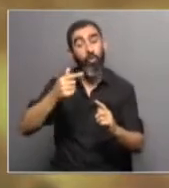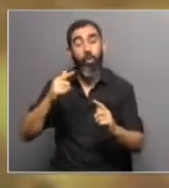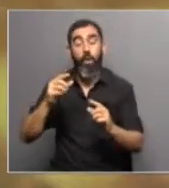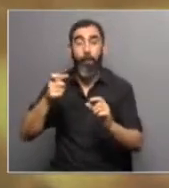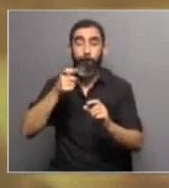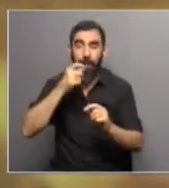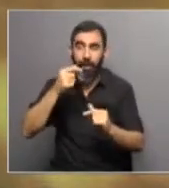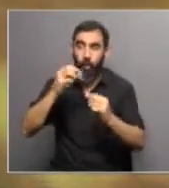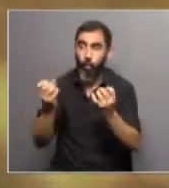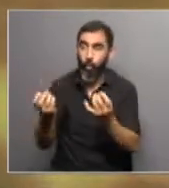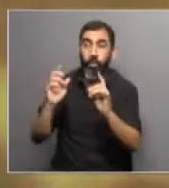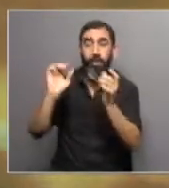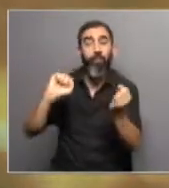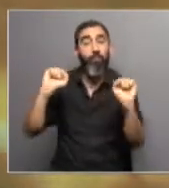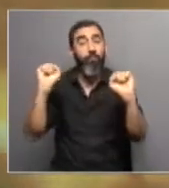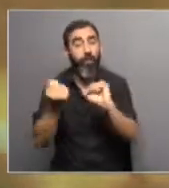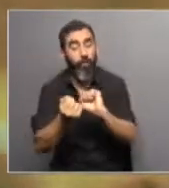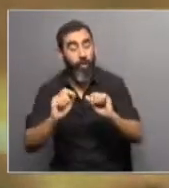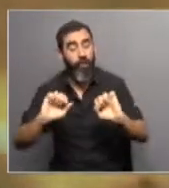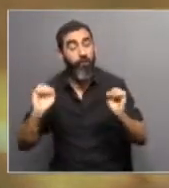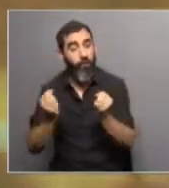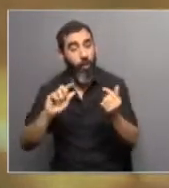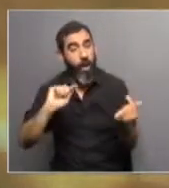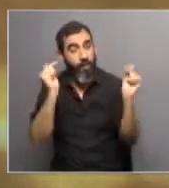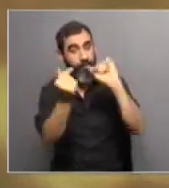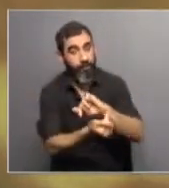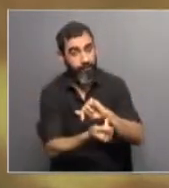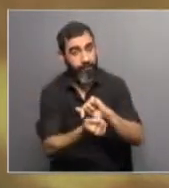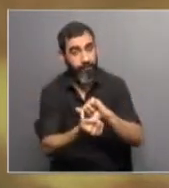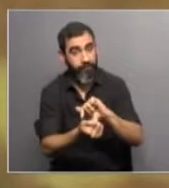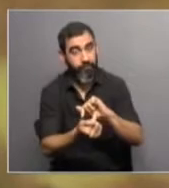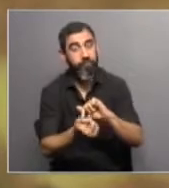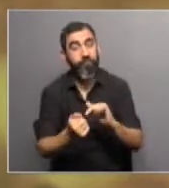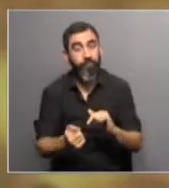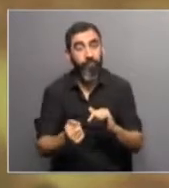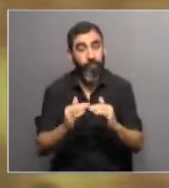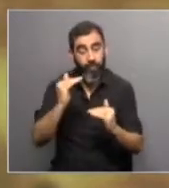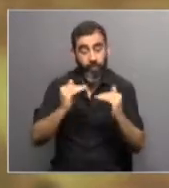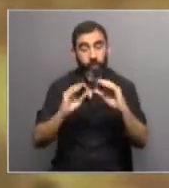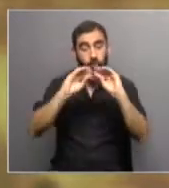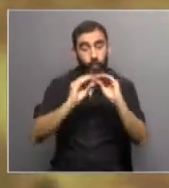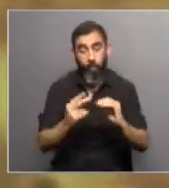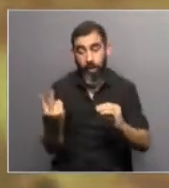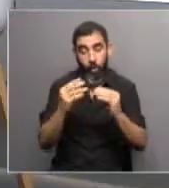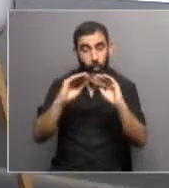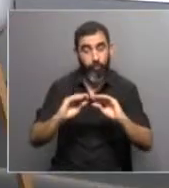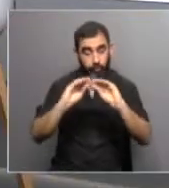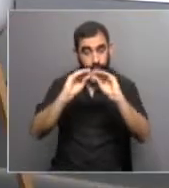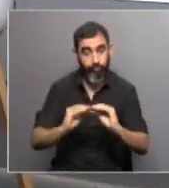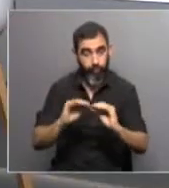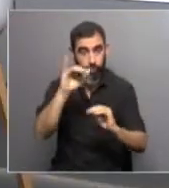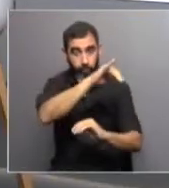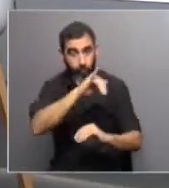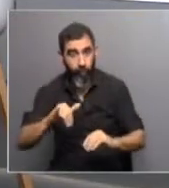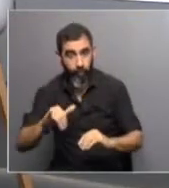aerosoles, que también emitimos nosotros, tienden a enfriar el planeta. El calentamiento observado es la suma de esos dos efectos. Por eso, en